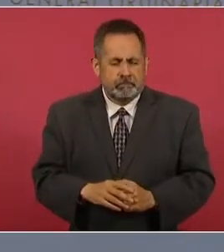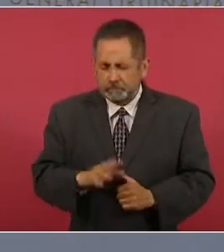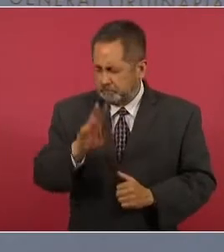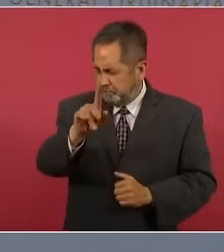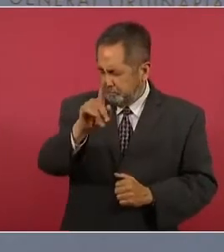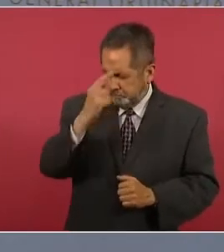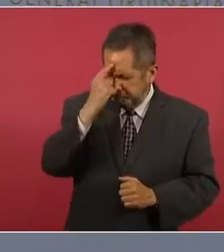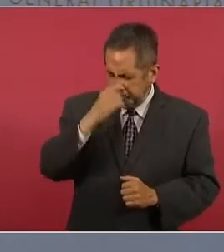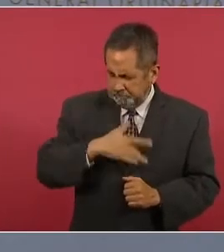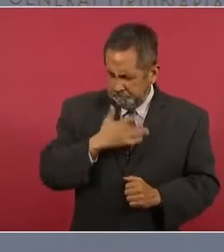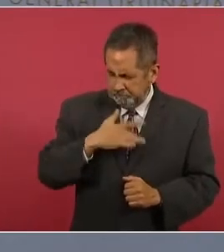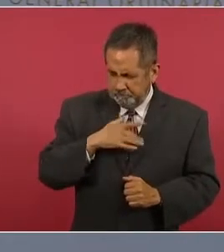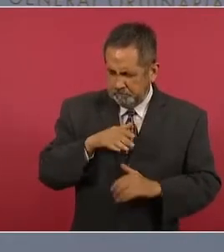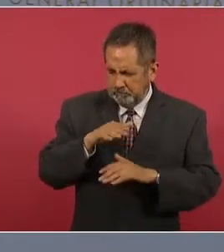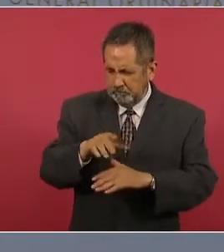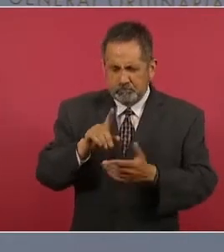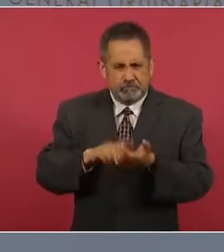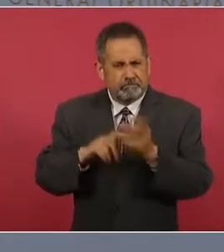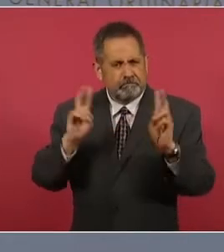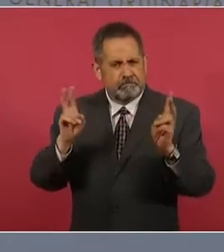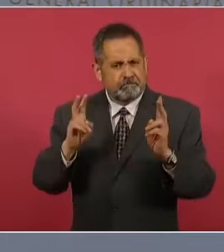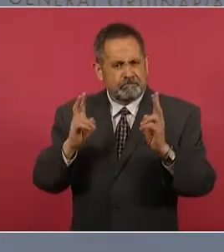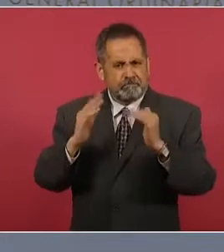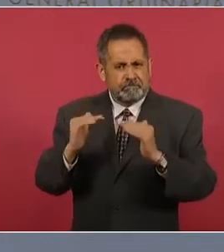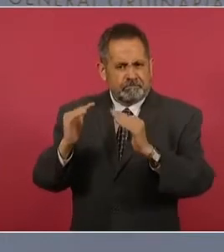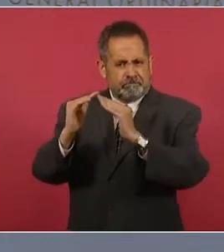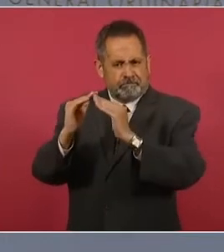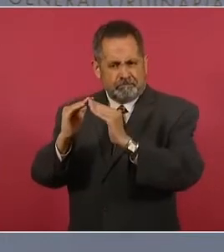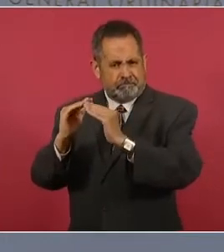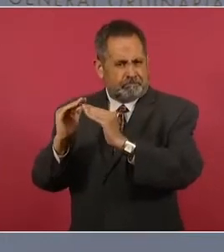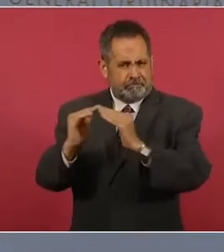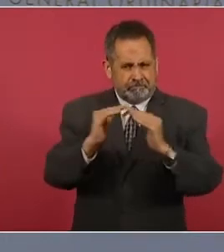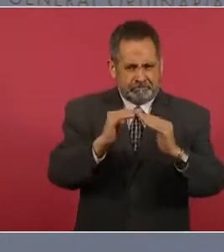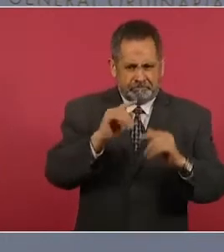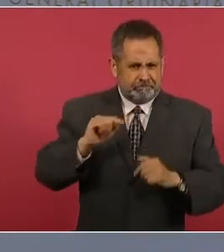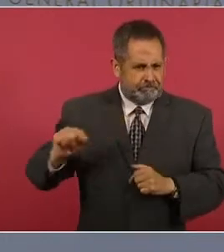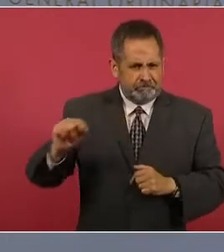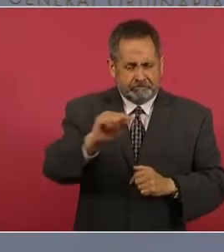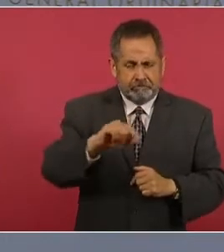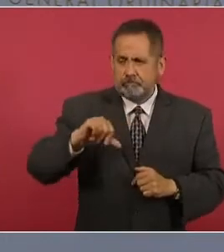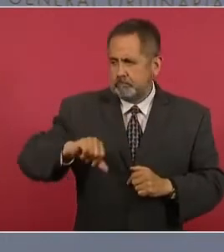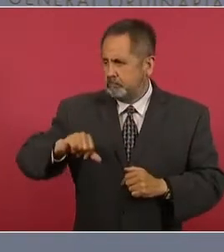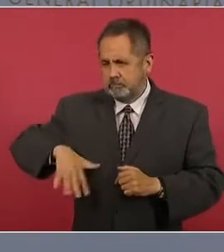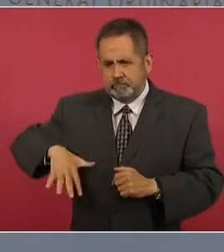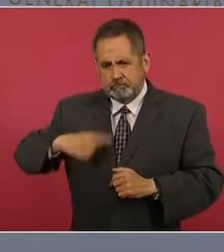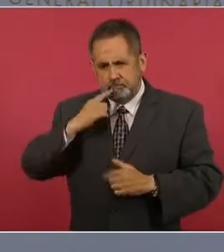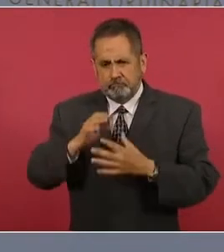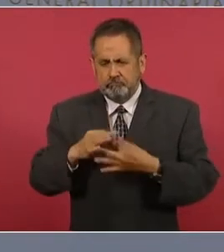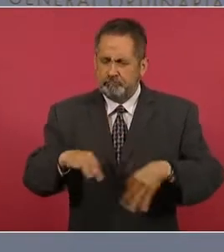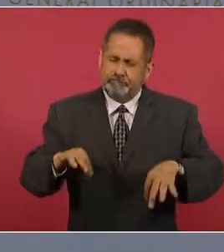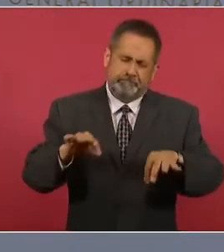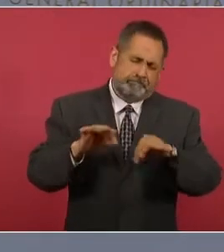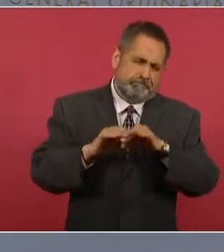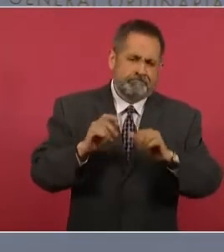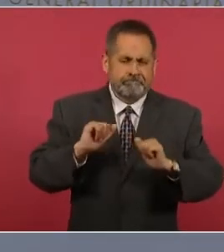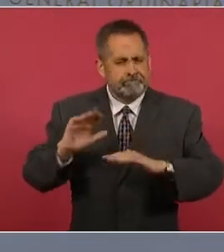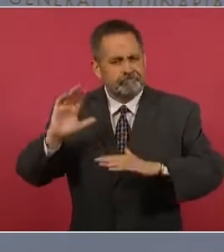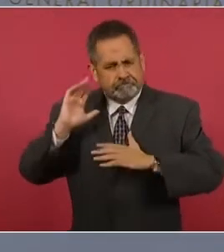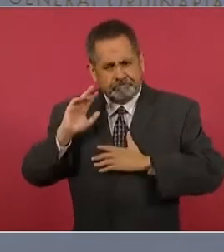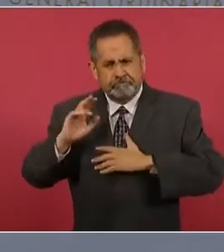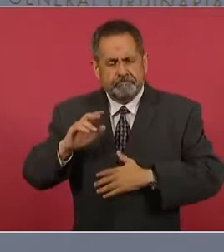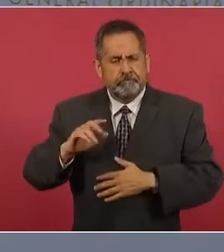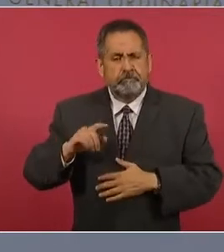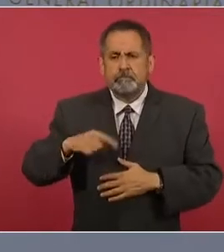de vivienda, lo que aquí se ha dicho es importante, el compromiso de hacer bien